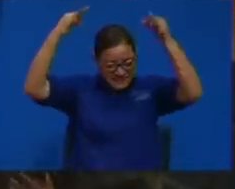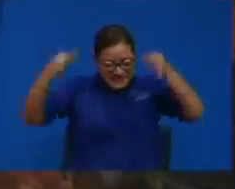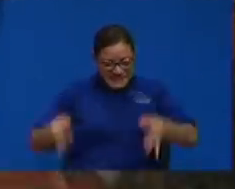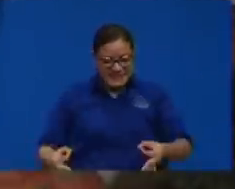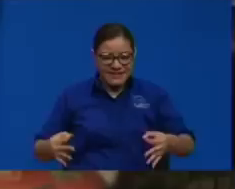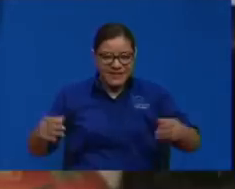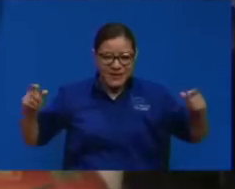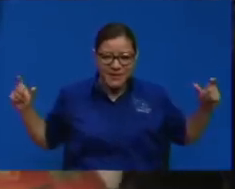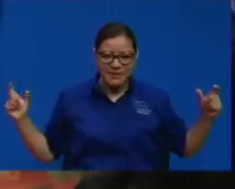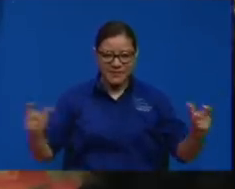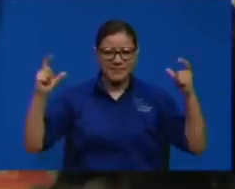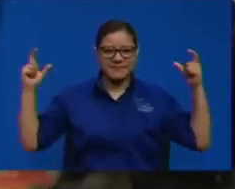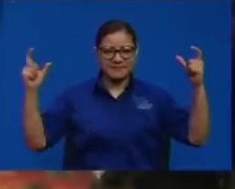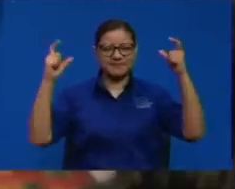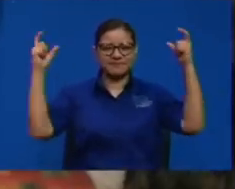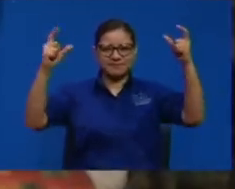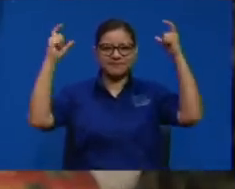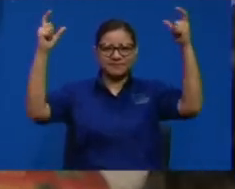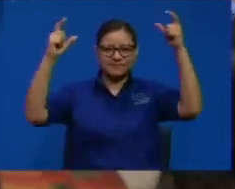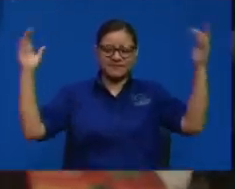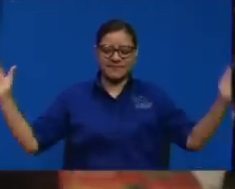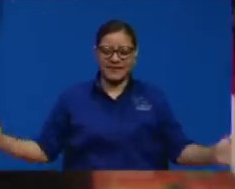¿Cuántos lo creen?